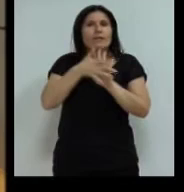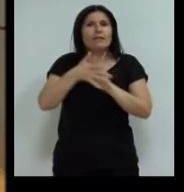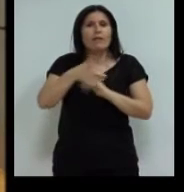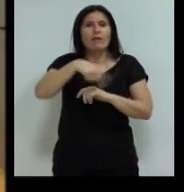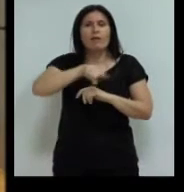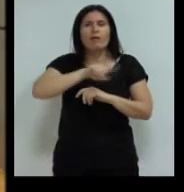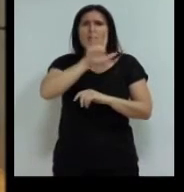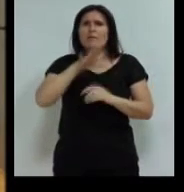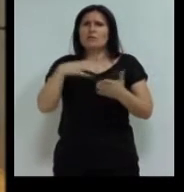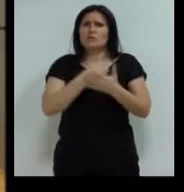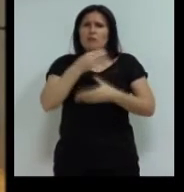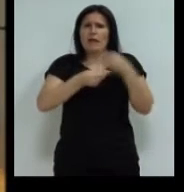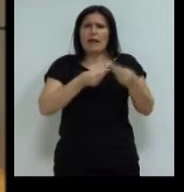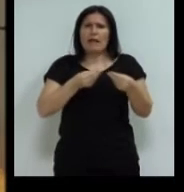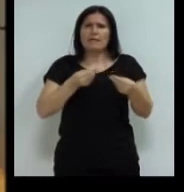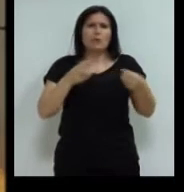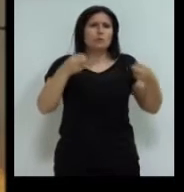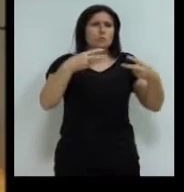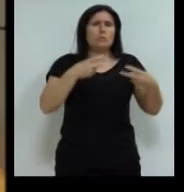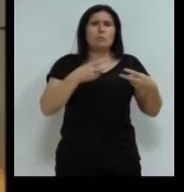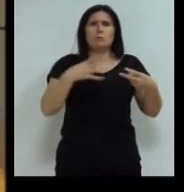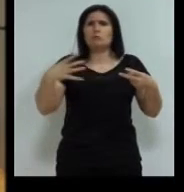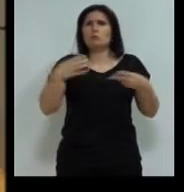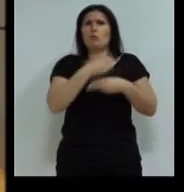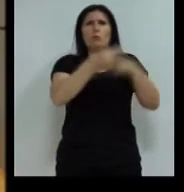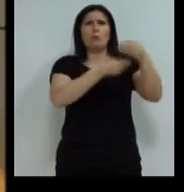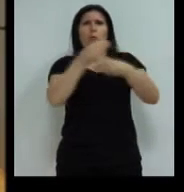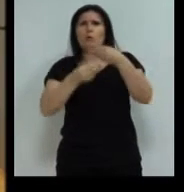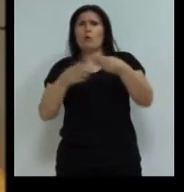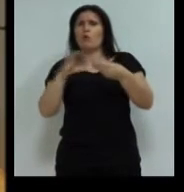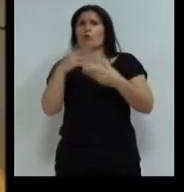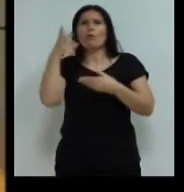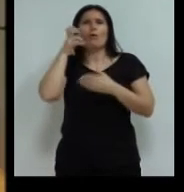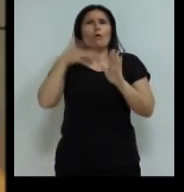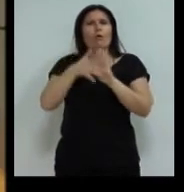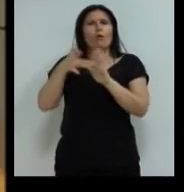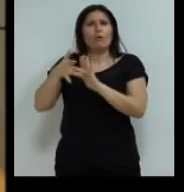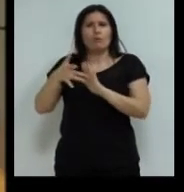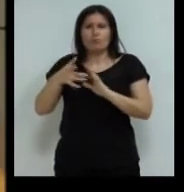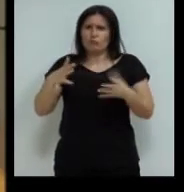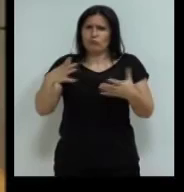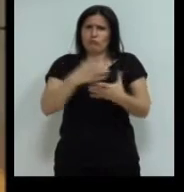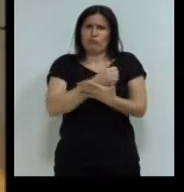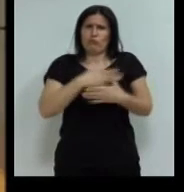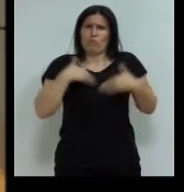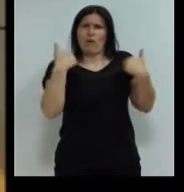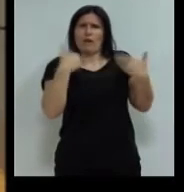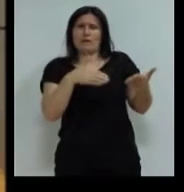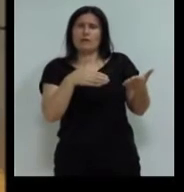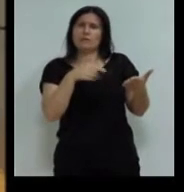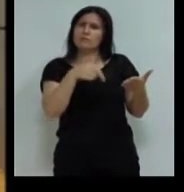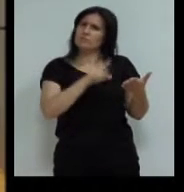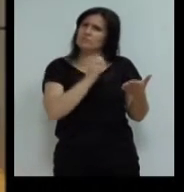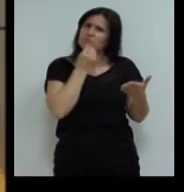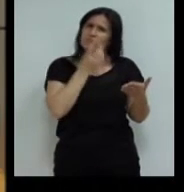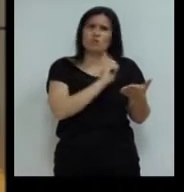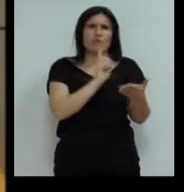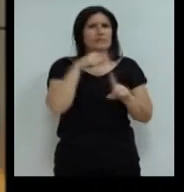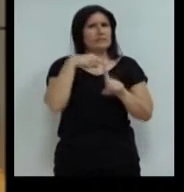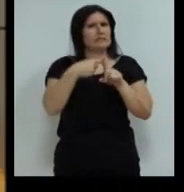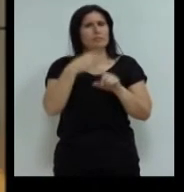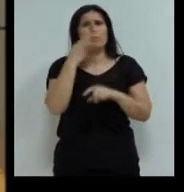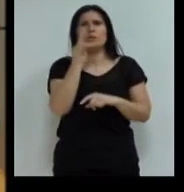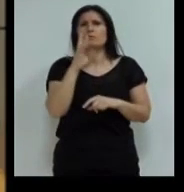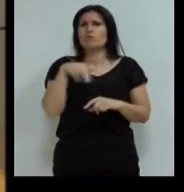mundo subtitula y parece ser que todo el mundo audiodescribe. Oye, y esto no puede ser así, porque resulta que al